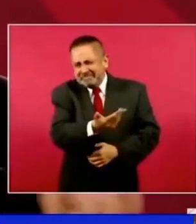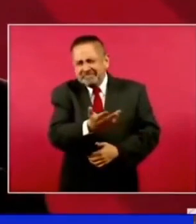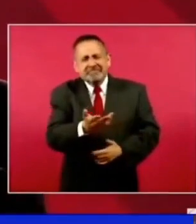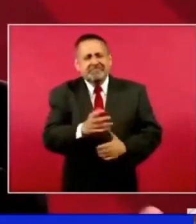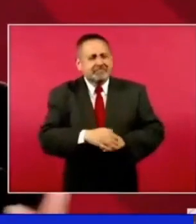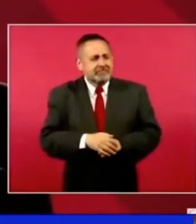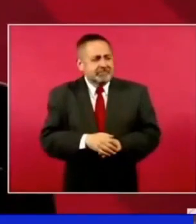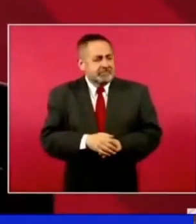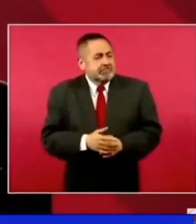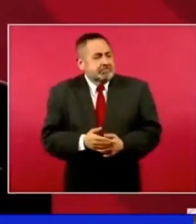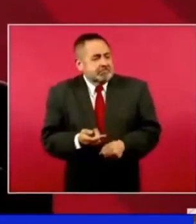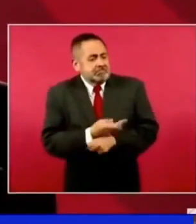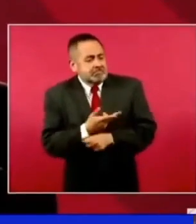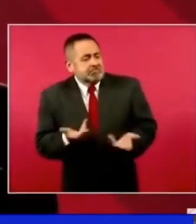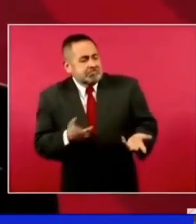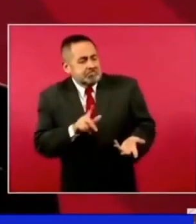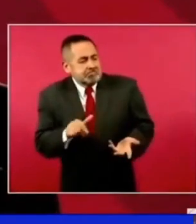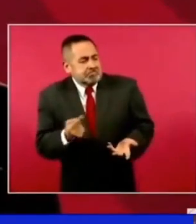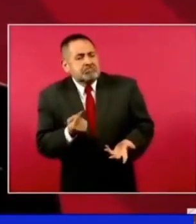¿Pero qué ganan con eso?